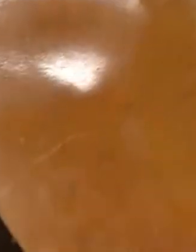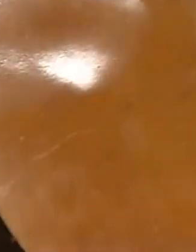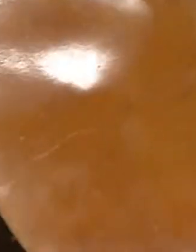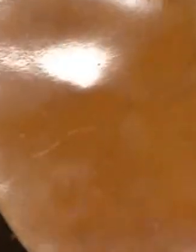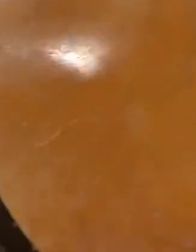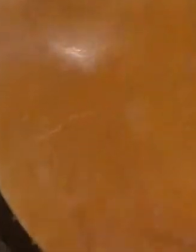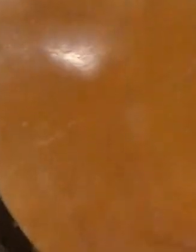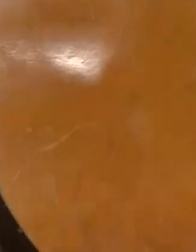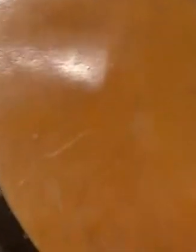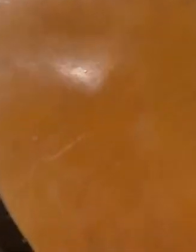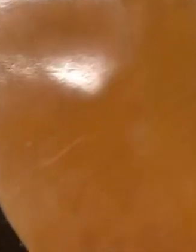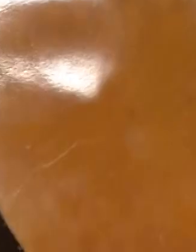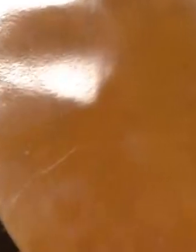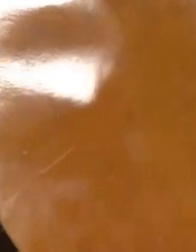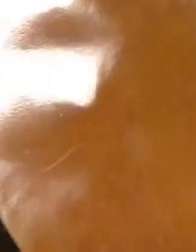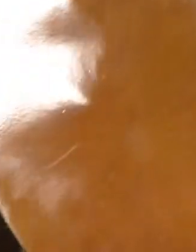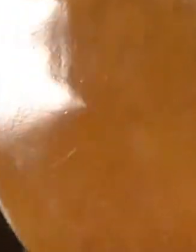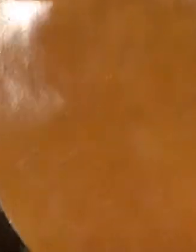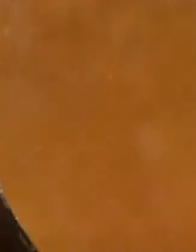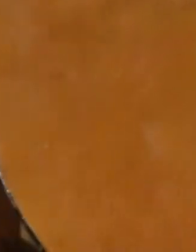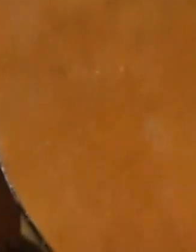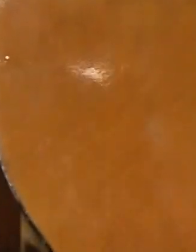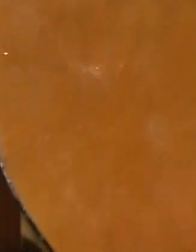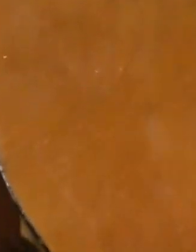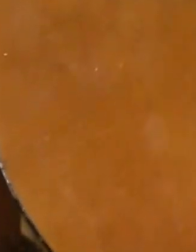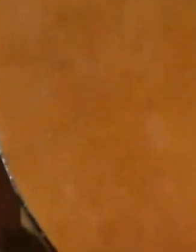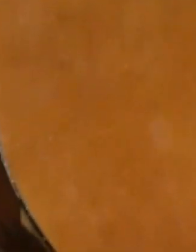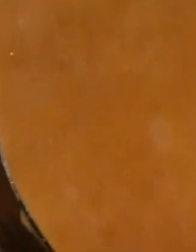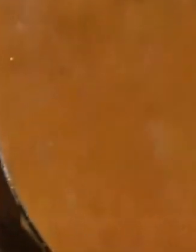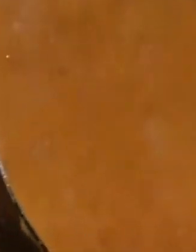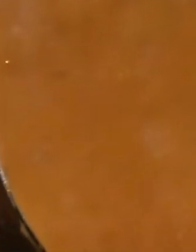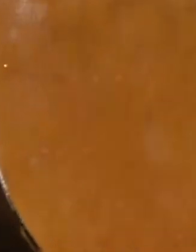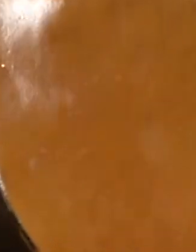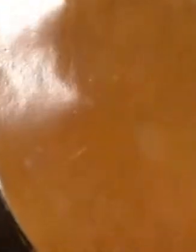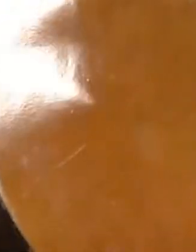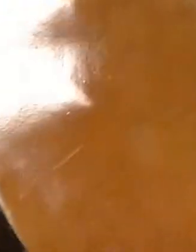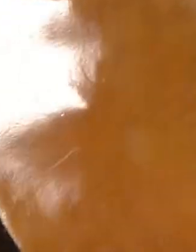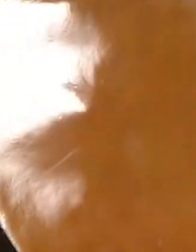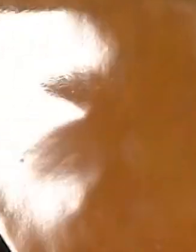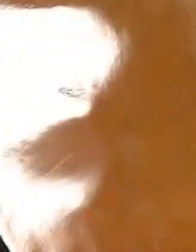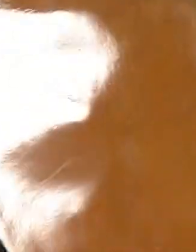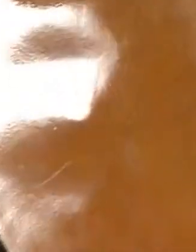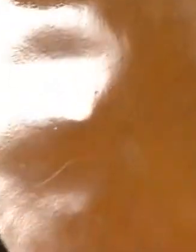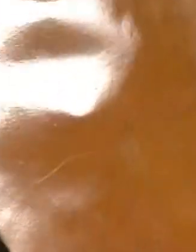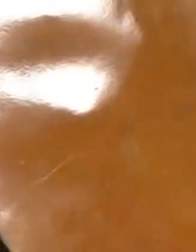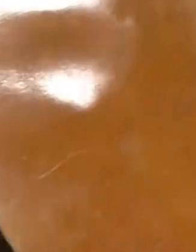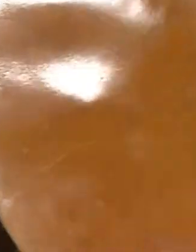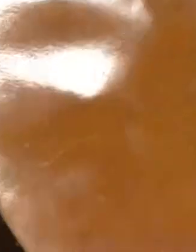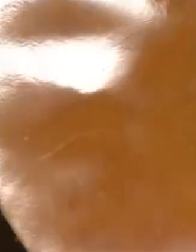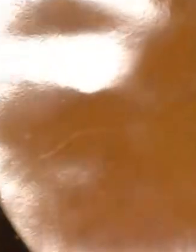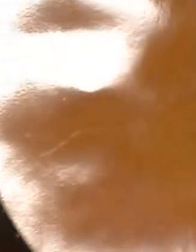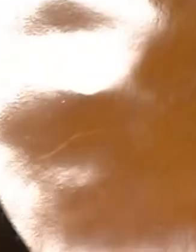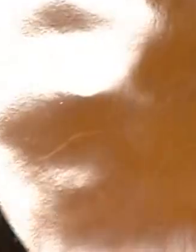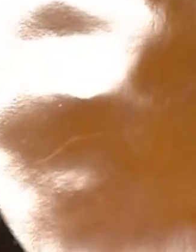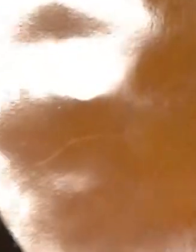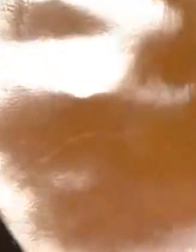Si negaras mi presencia en tu existir, bastaría